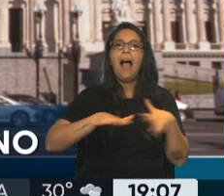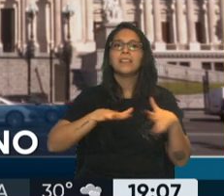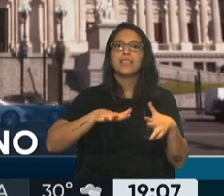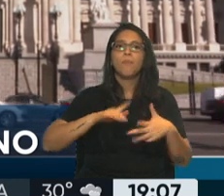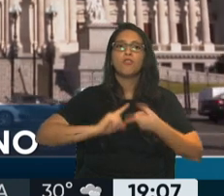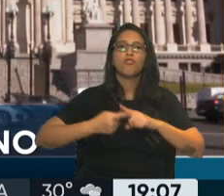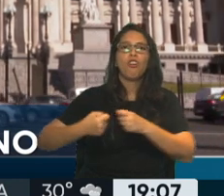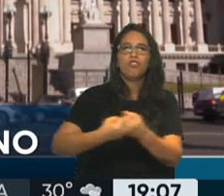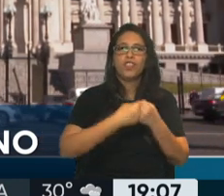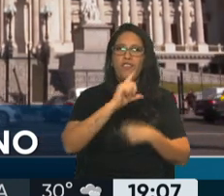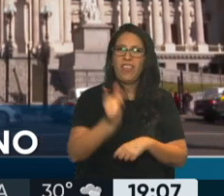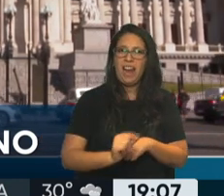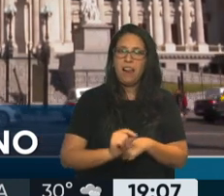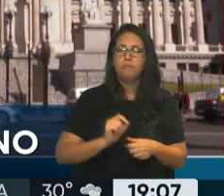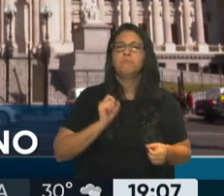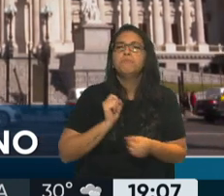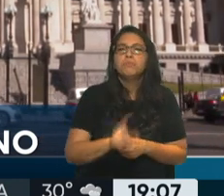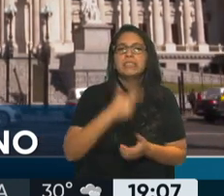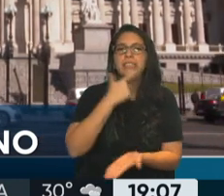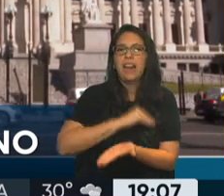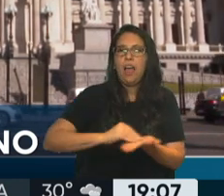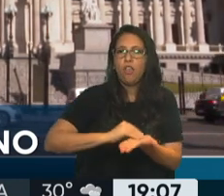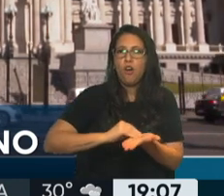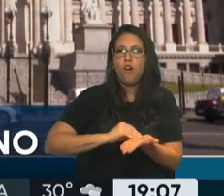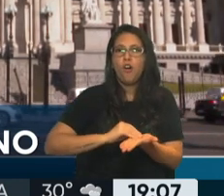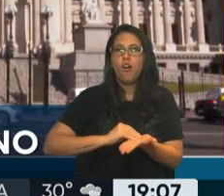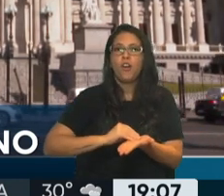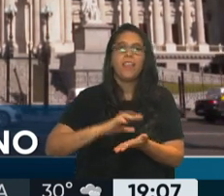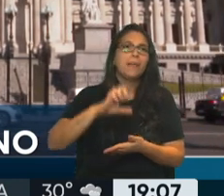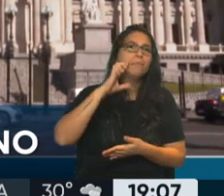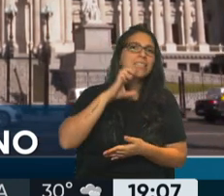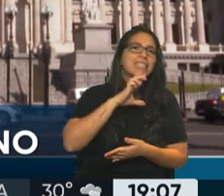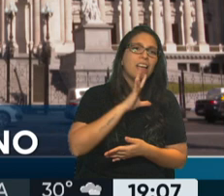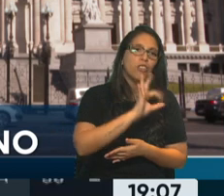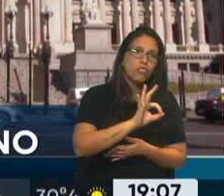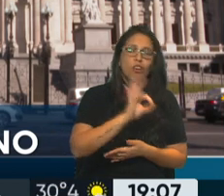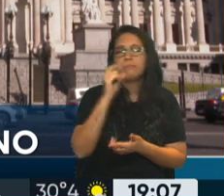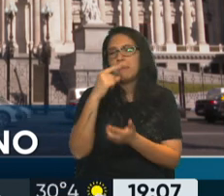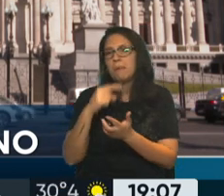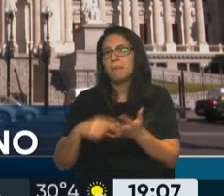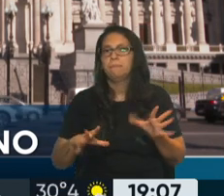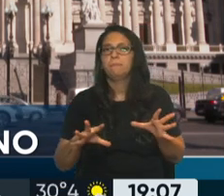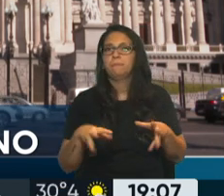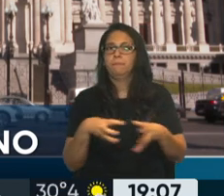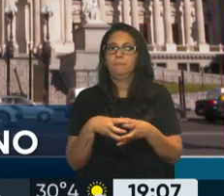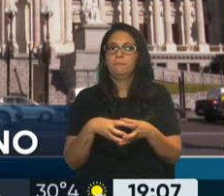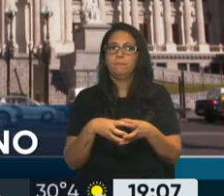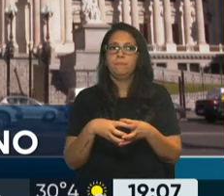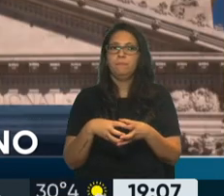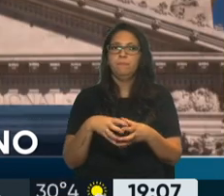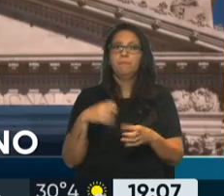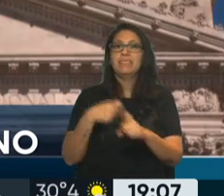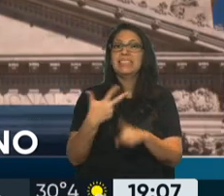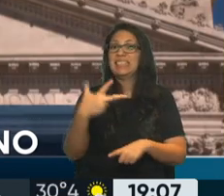Federal que es el grupo de senadores de los lilit picheto los exactamente más 37 de la